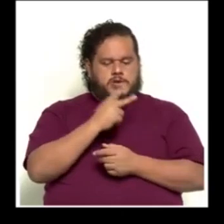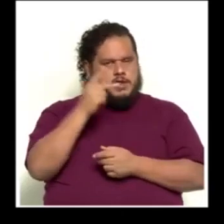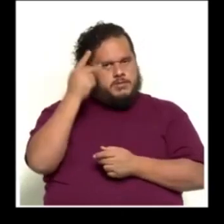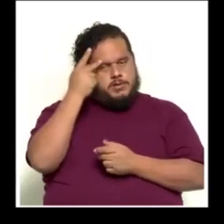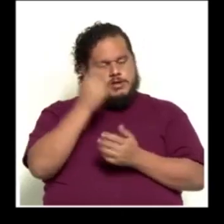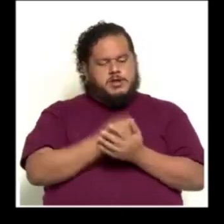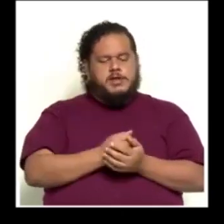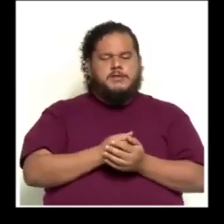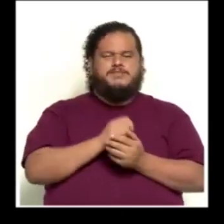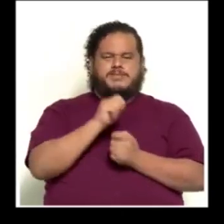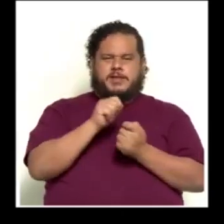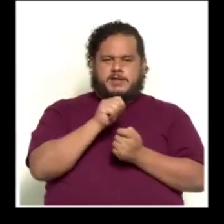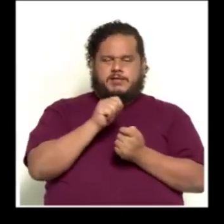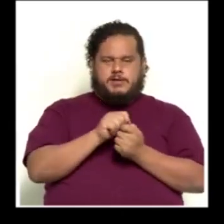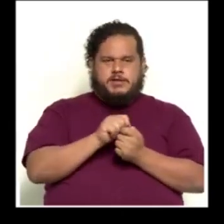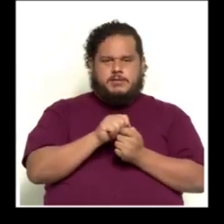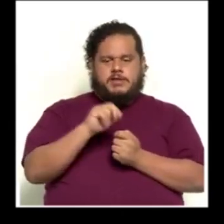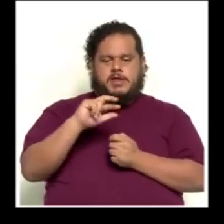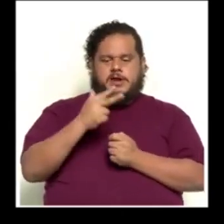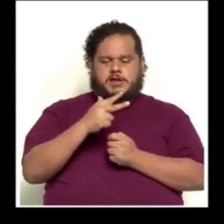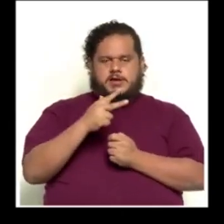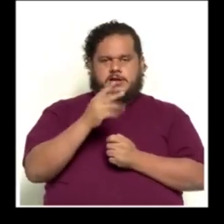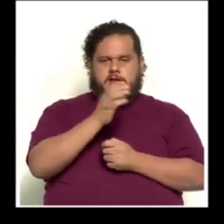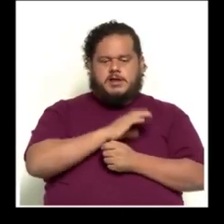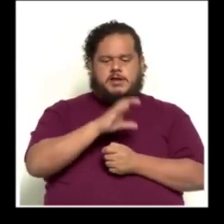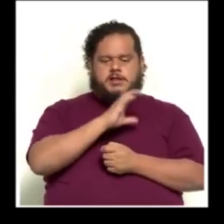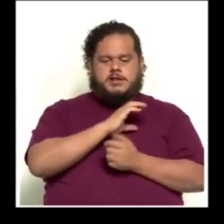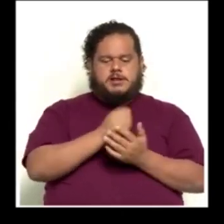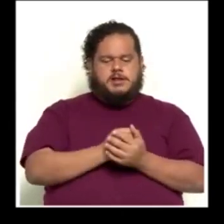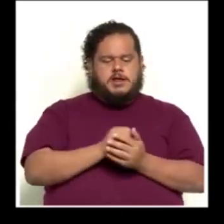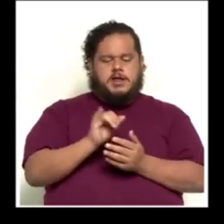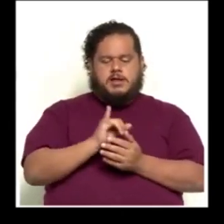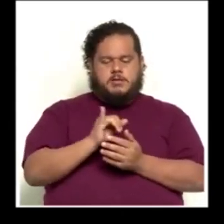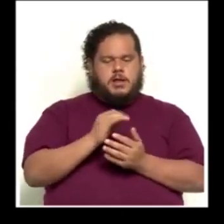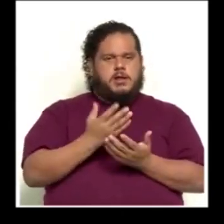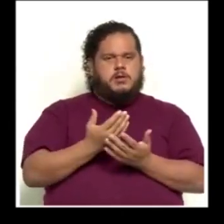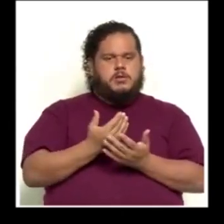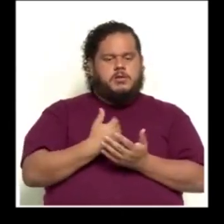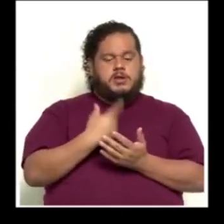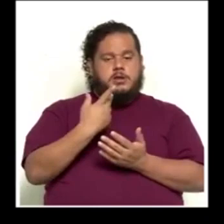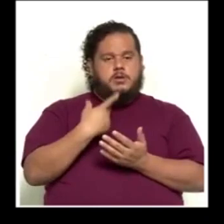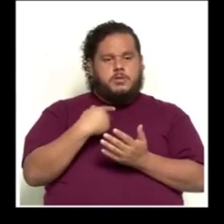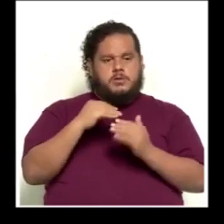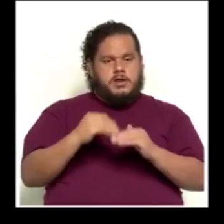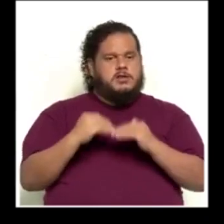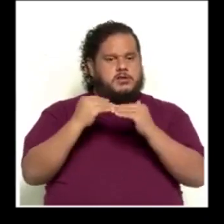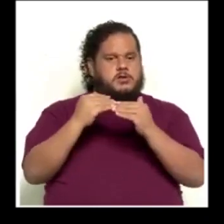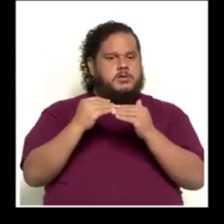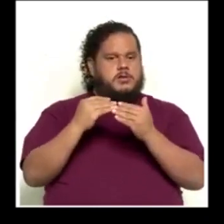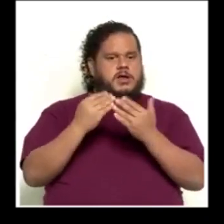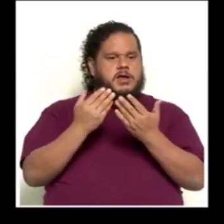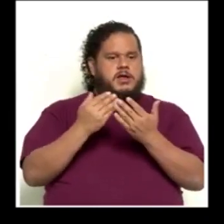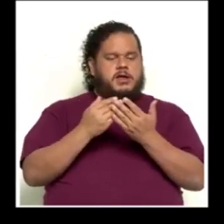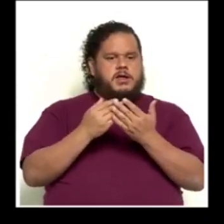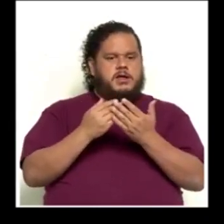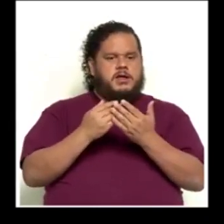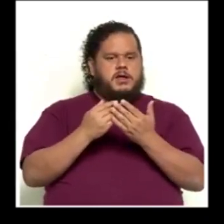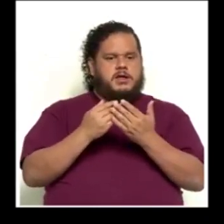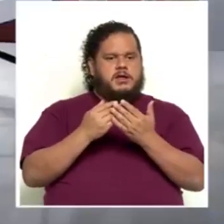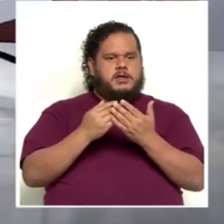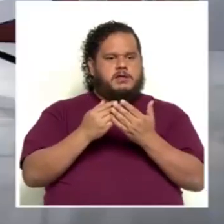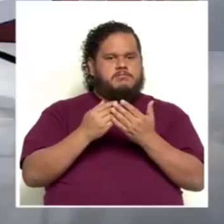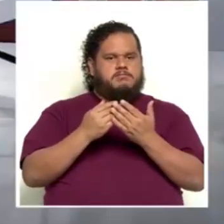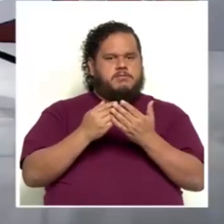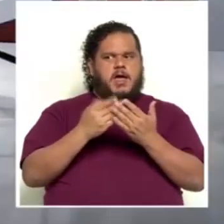¿verdad? Es precisamente la tercera característica. Como hay una sobresimplificación de los problemas, hay también una